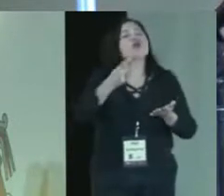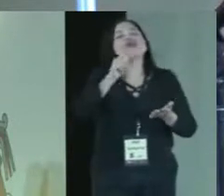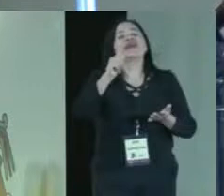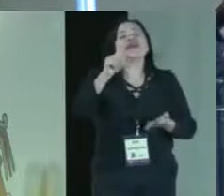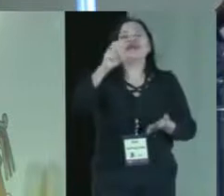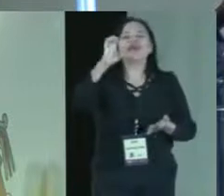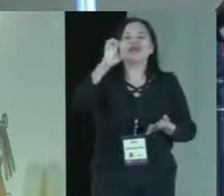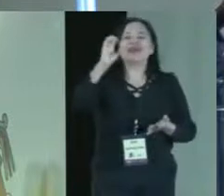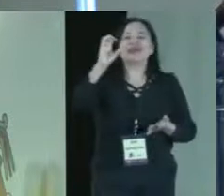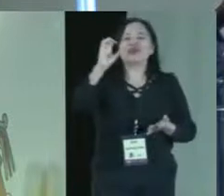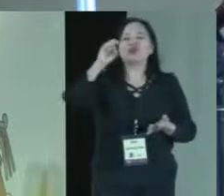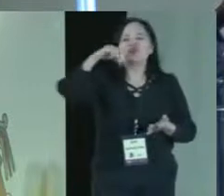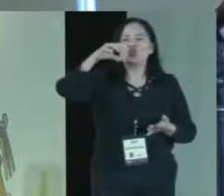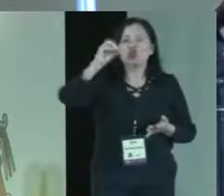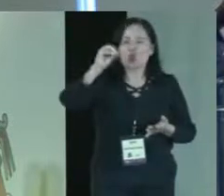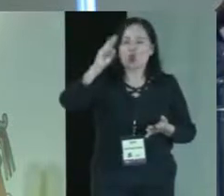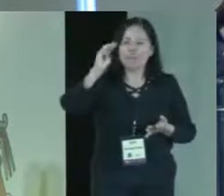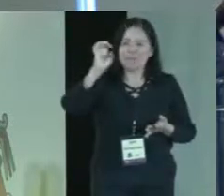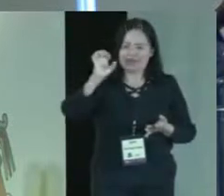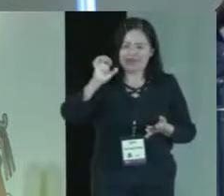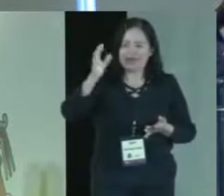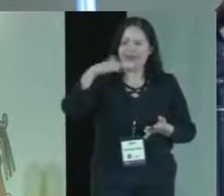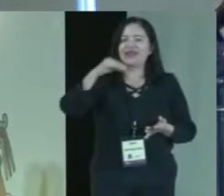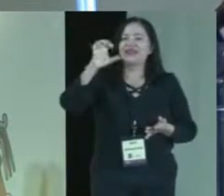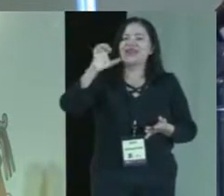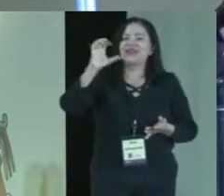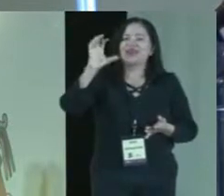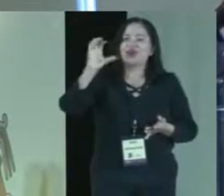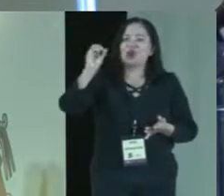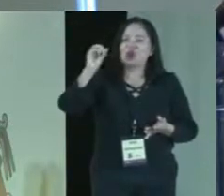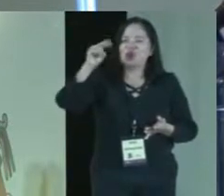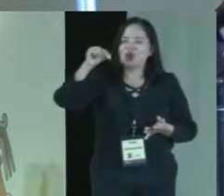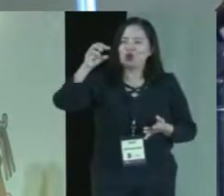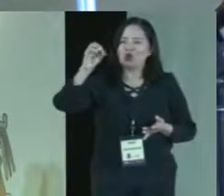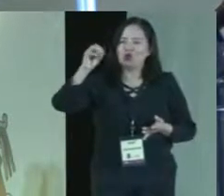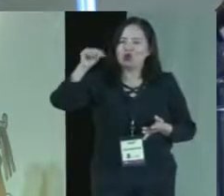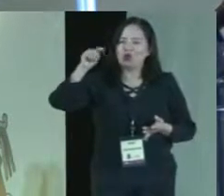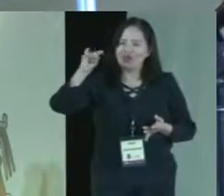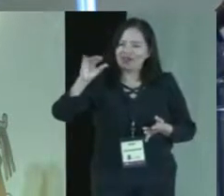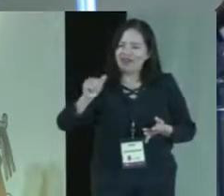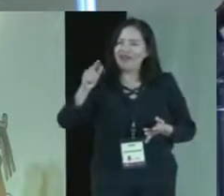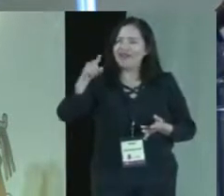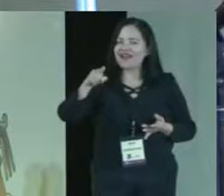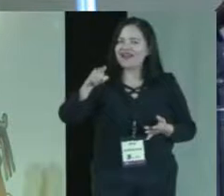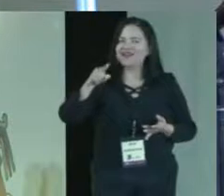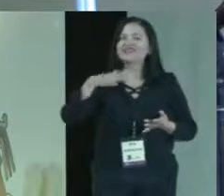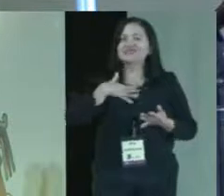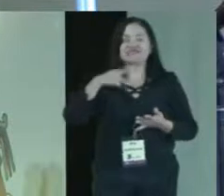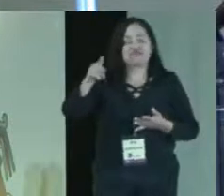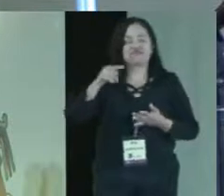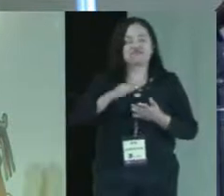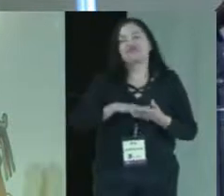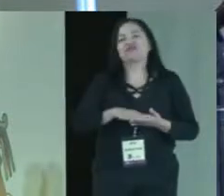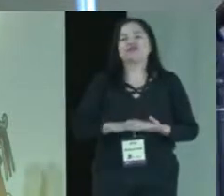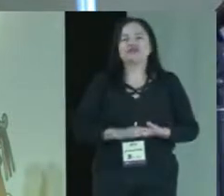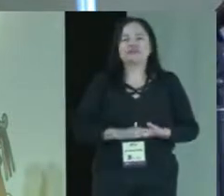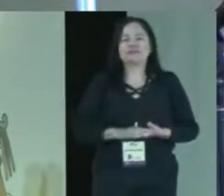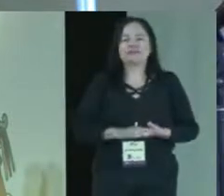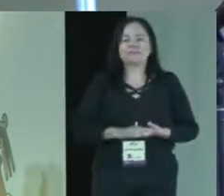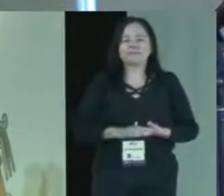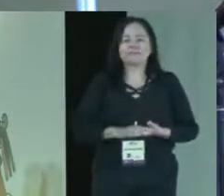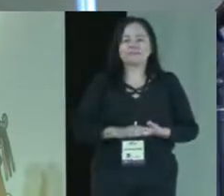un reconocimiento tácito y explícito que la mayoría de las cosas que se han dicho y